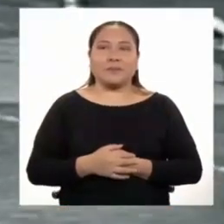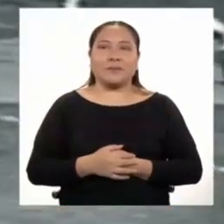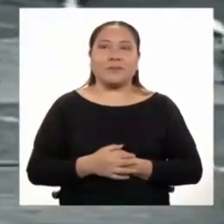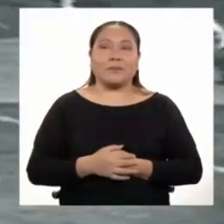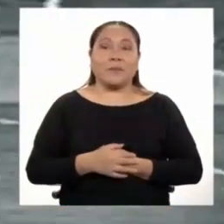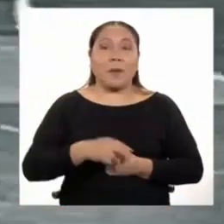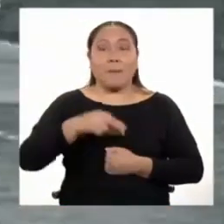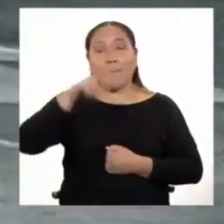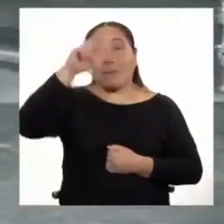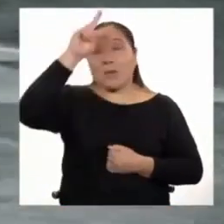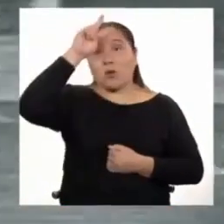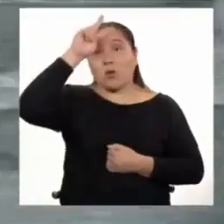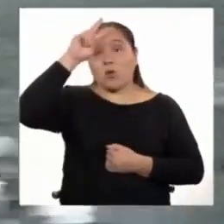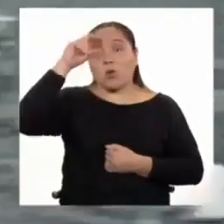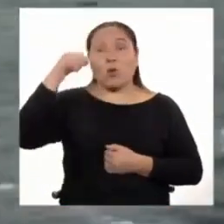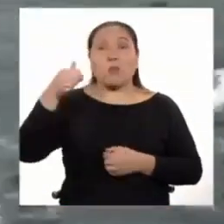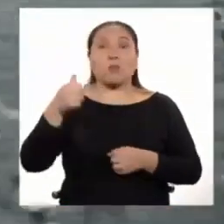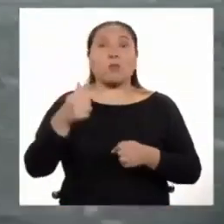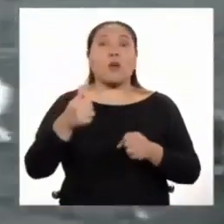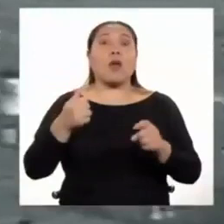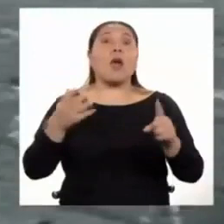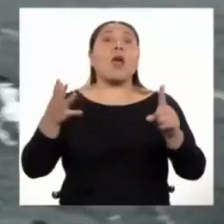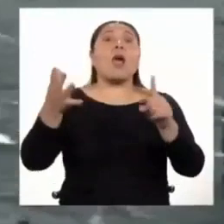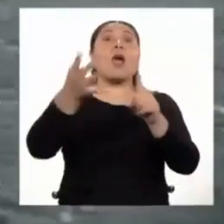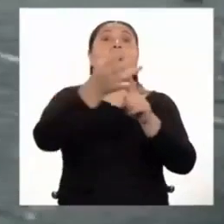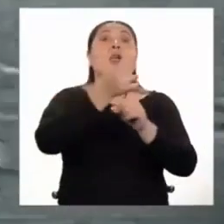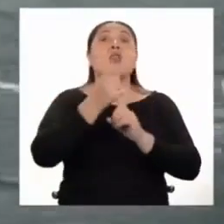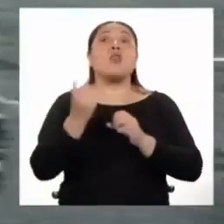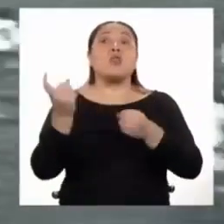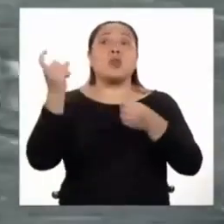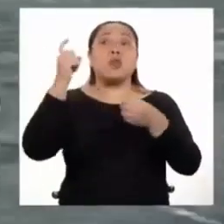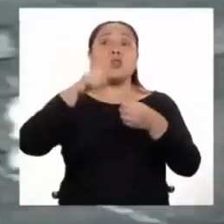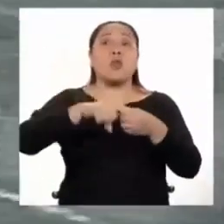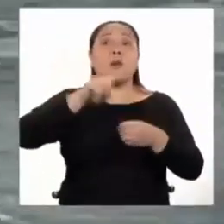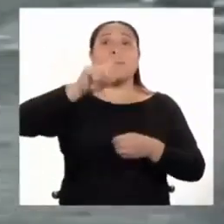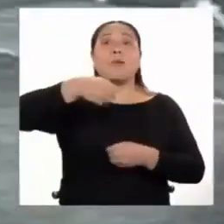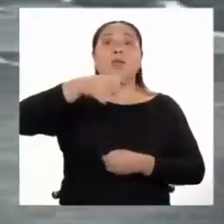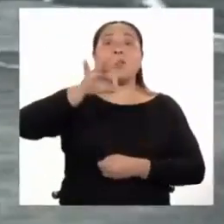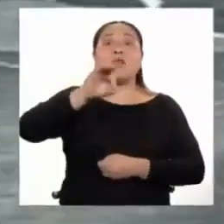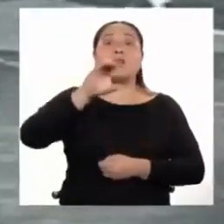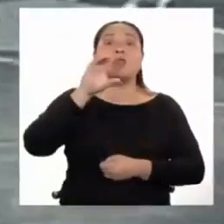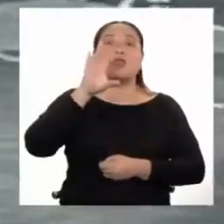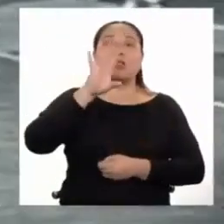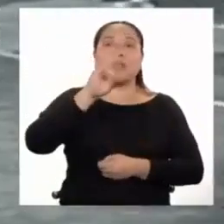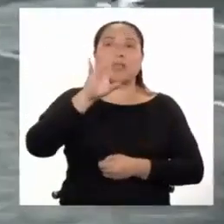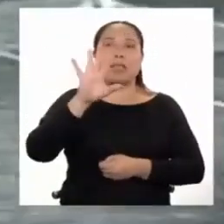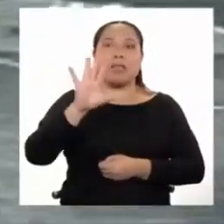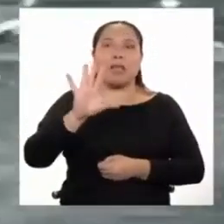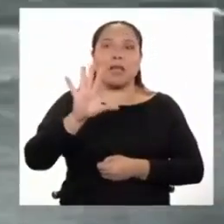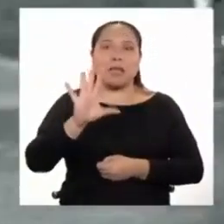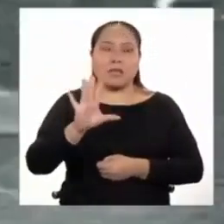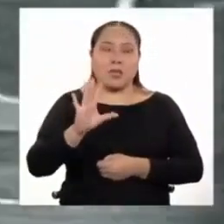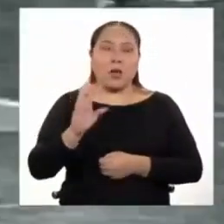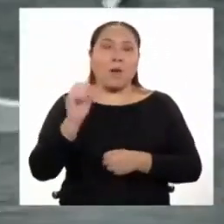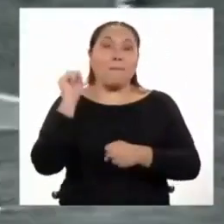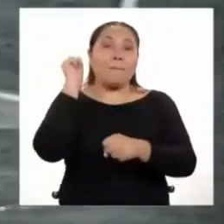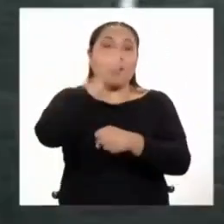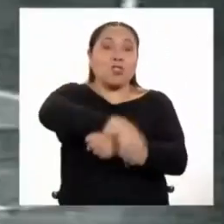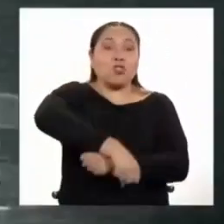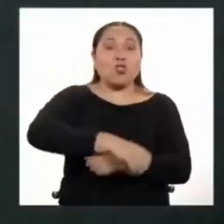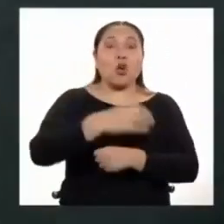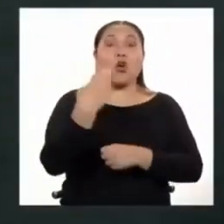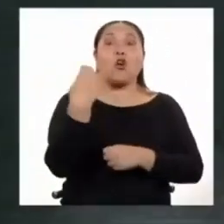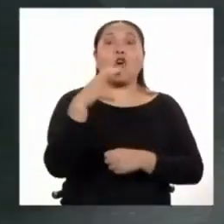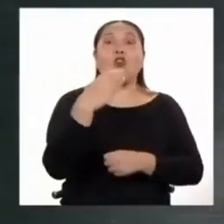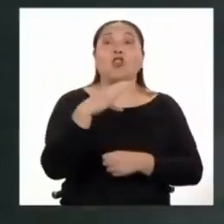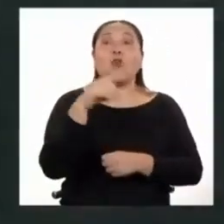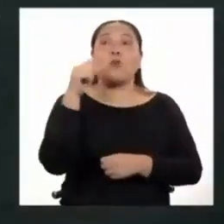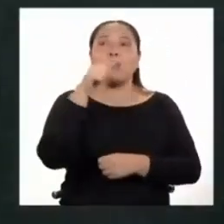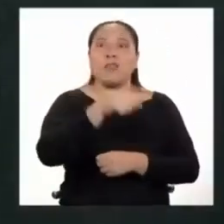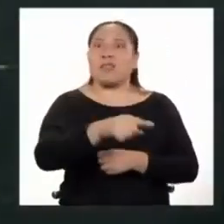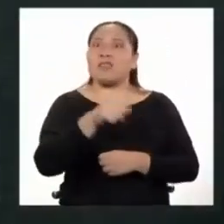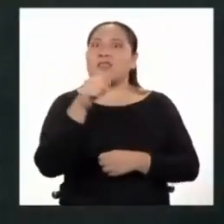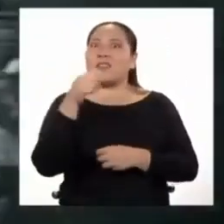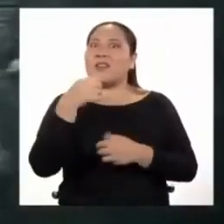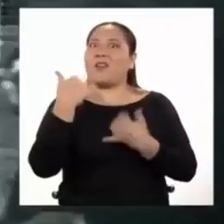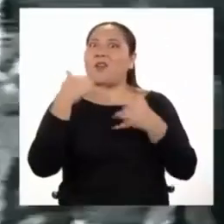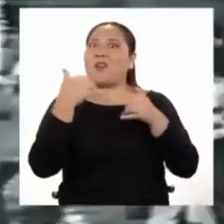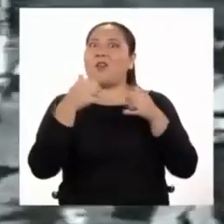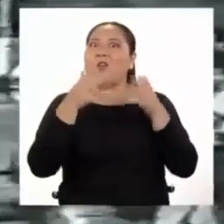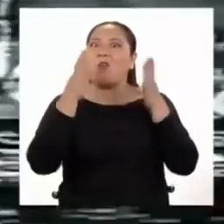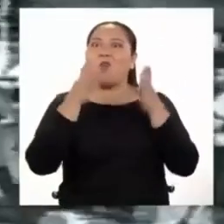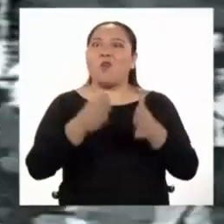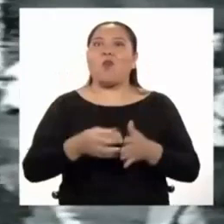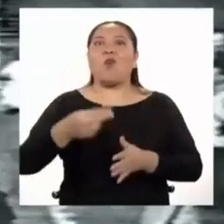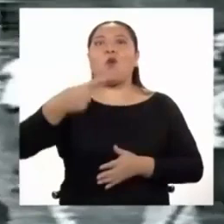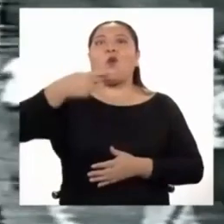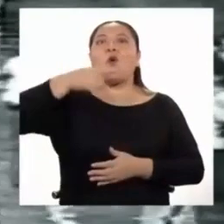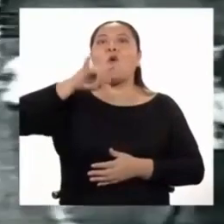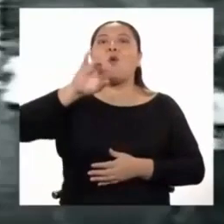Perú campeonó en 1975 venciendo a Colombia con gol de uno de esos jugadores legendarios,